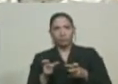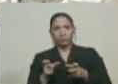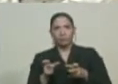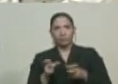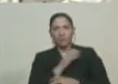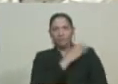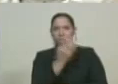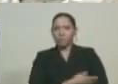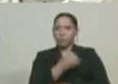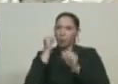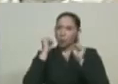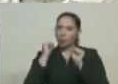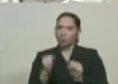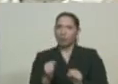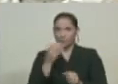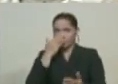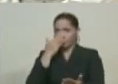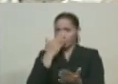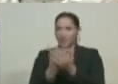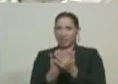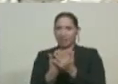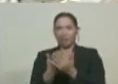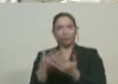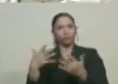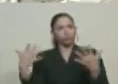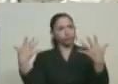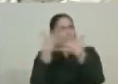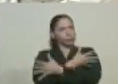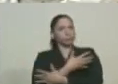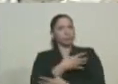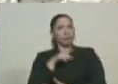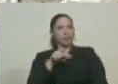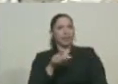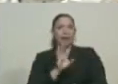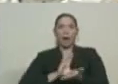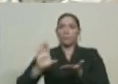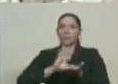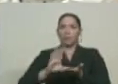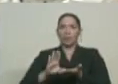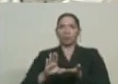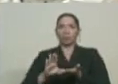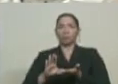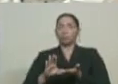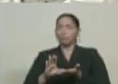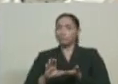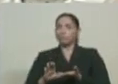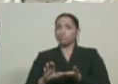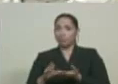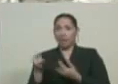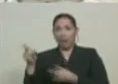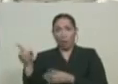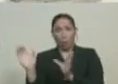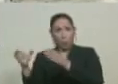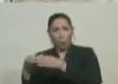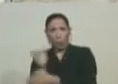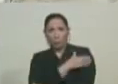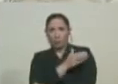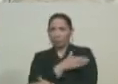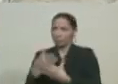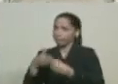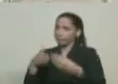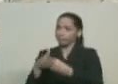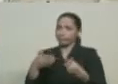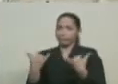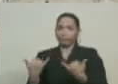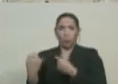fortalecerse frente a la contradicción con el capital, que había, bueno, dolarizado toda la economía. Y el presidente Maduro justamente